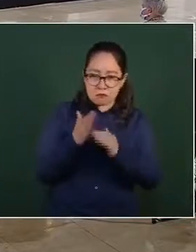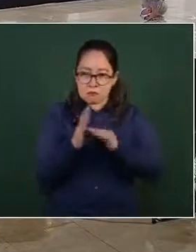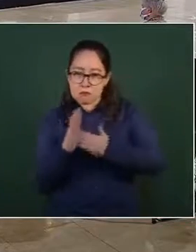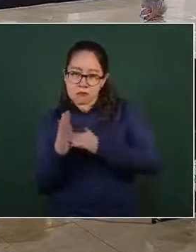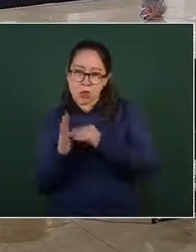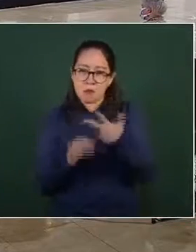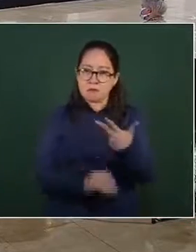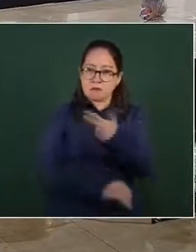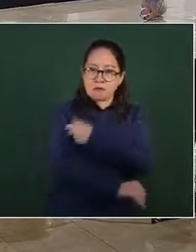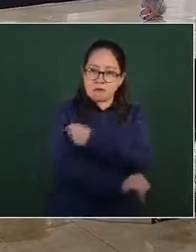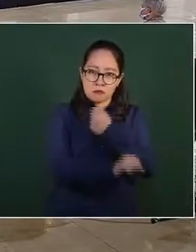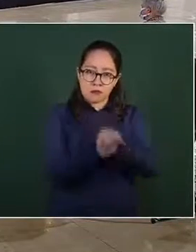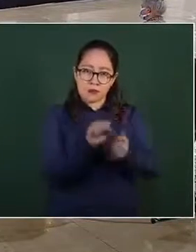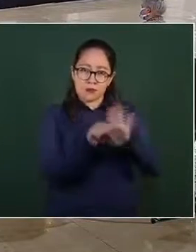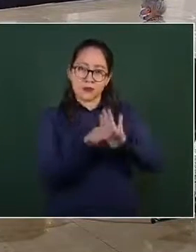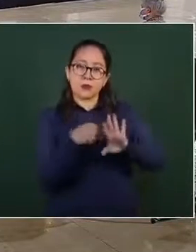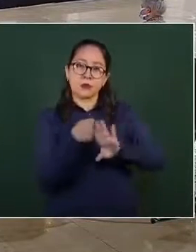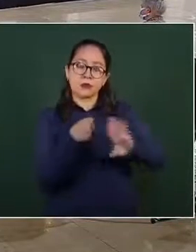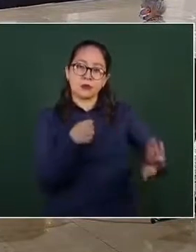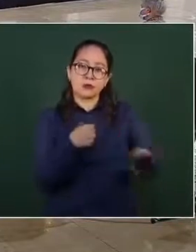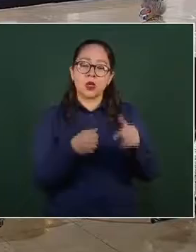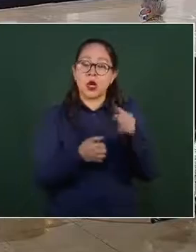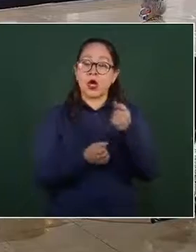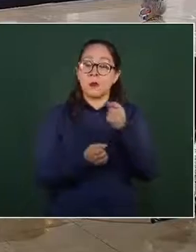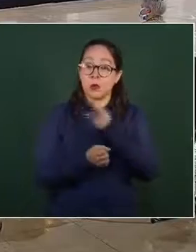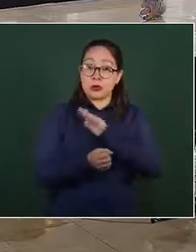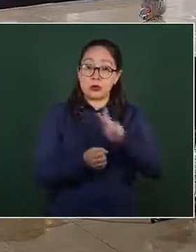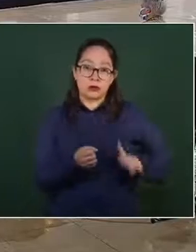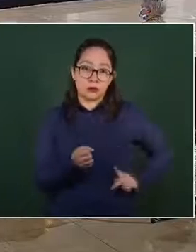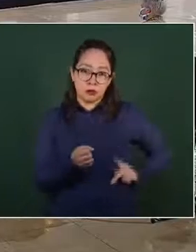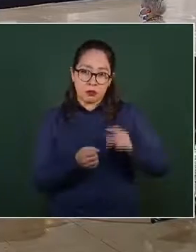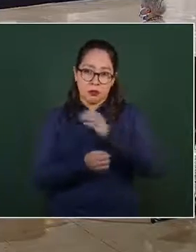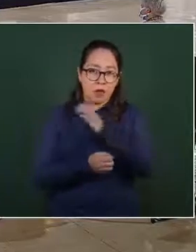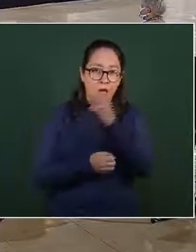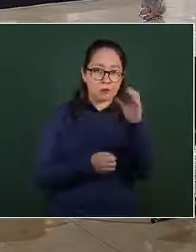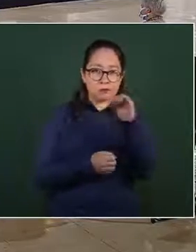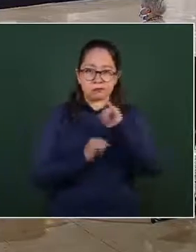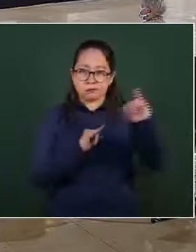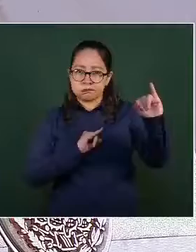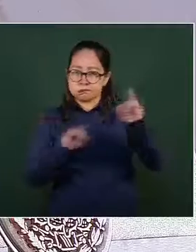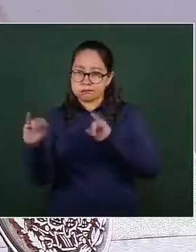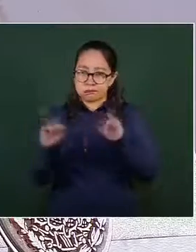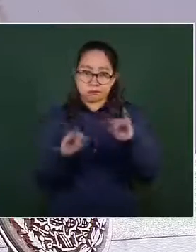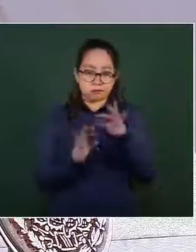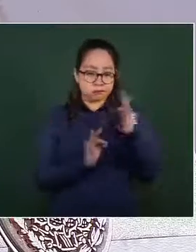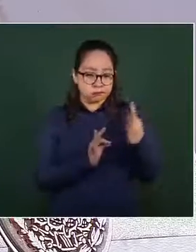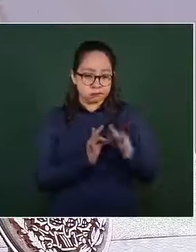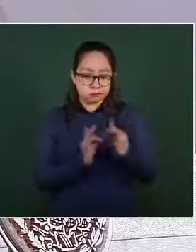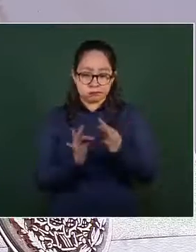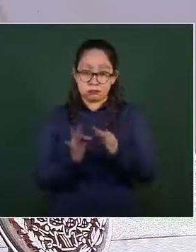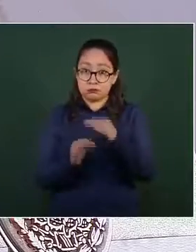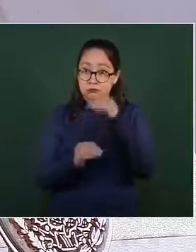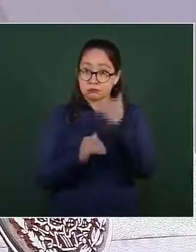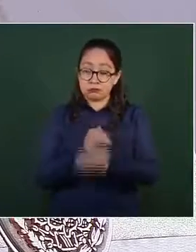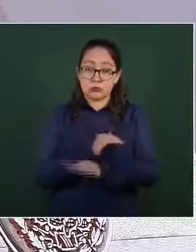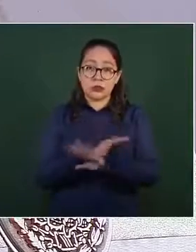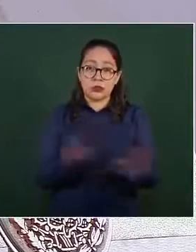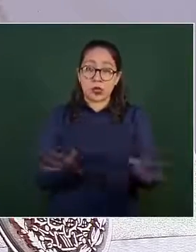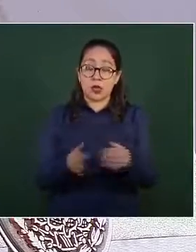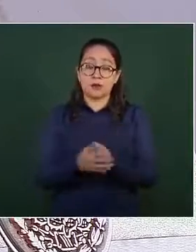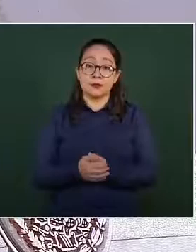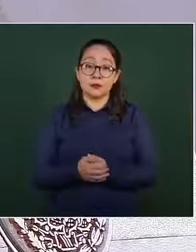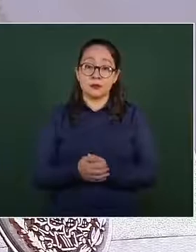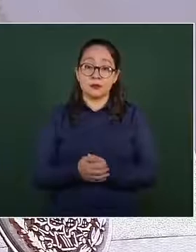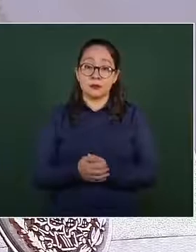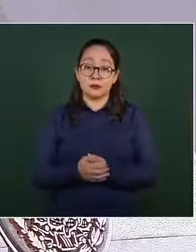municipios rurales, se hizo con mucha anterioridad, se ha concluido, no solamente hicieron